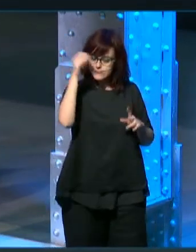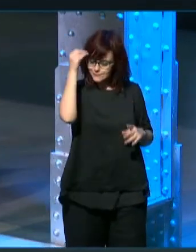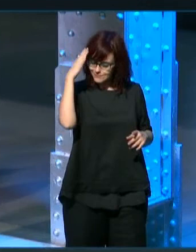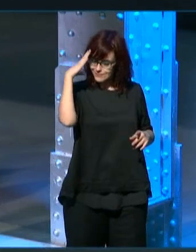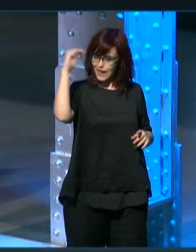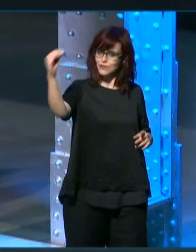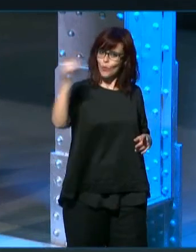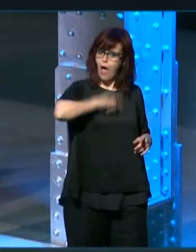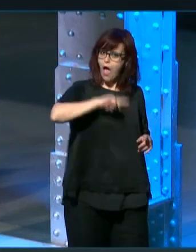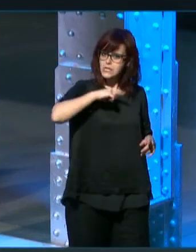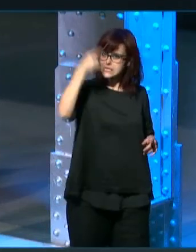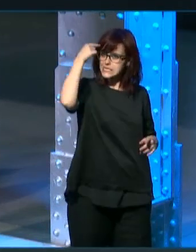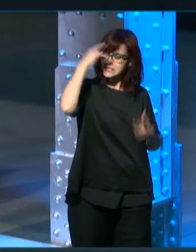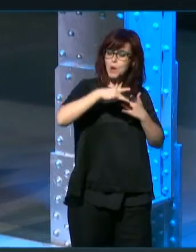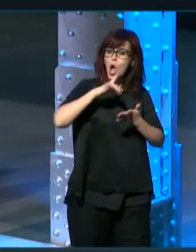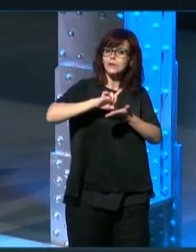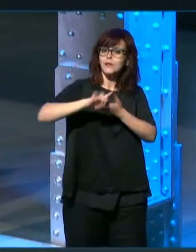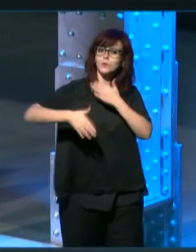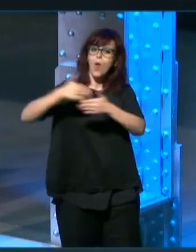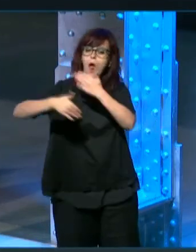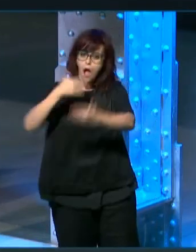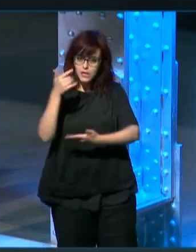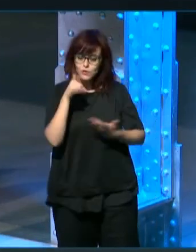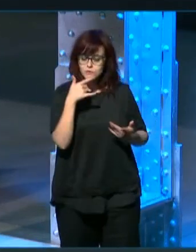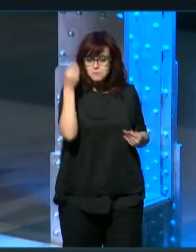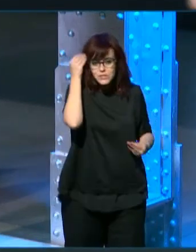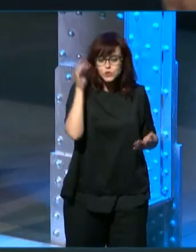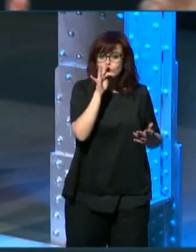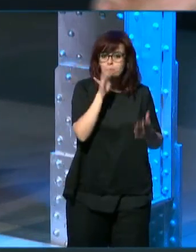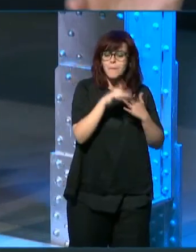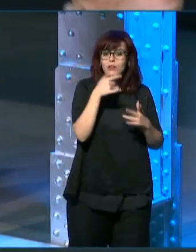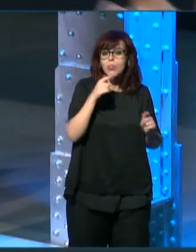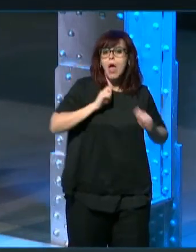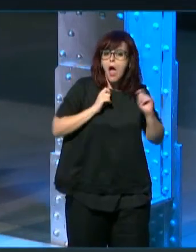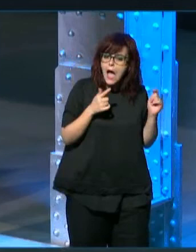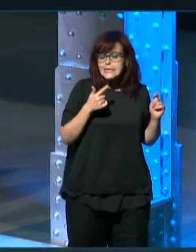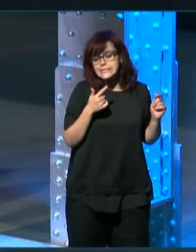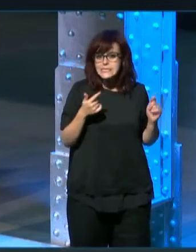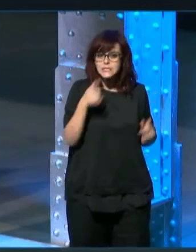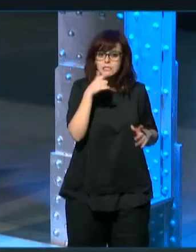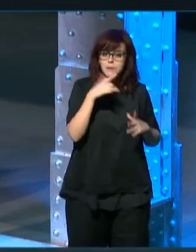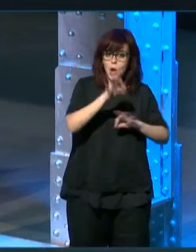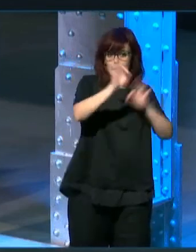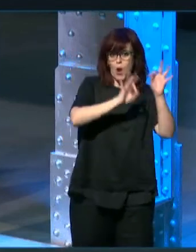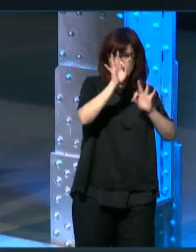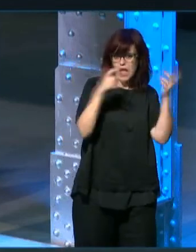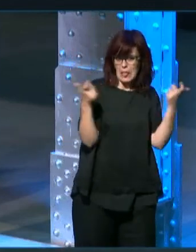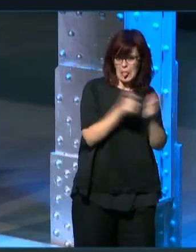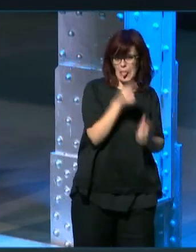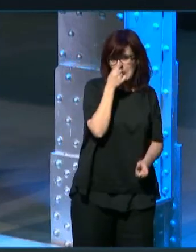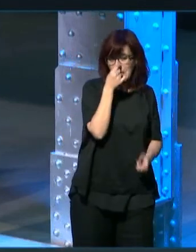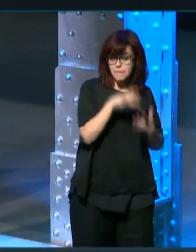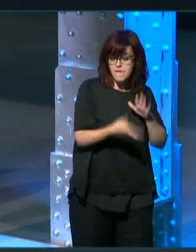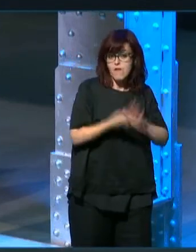todavía eso de alguna manera sigue vivo, por lo menos en esa... Pero la proporción la es generación infinitamente más, menor. Claro, sí, y cada